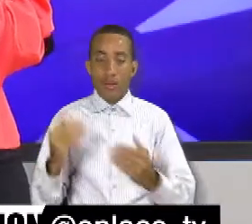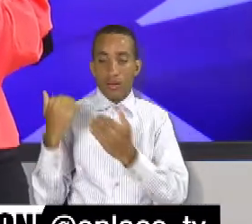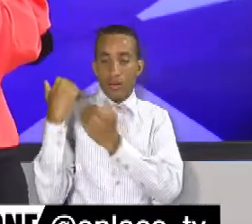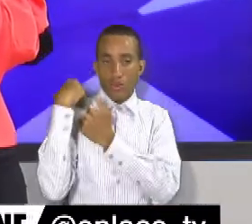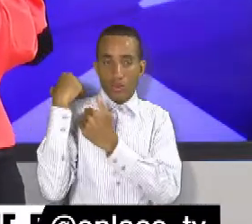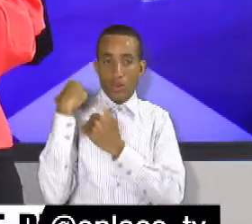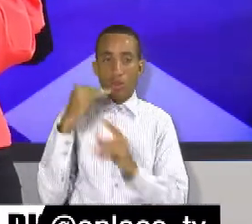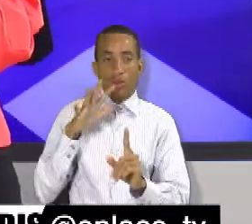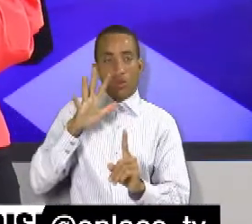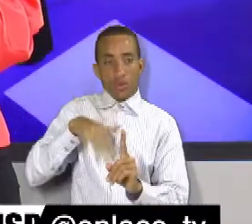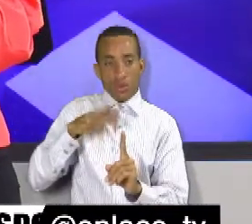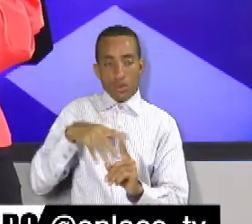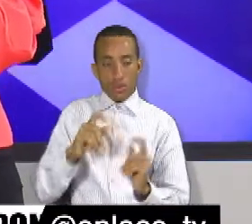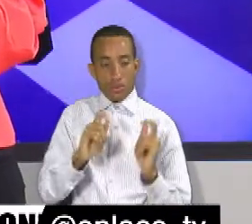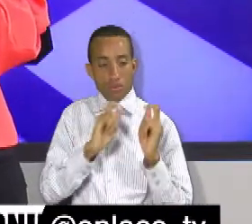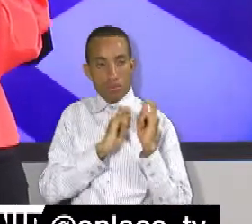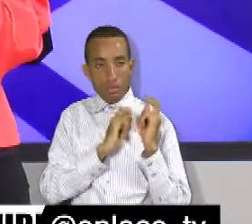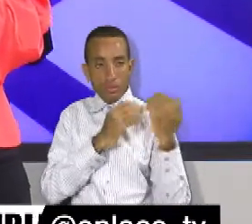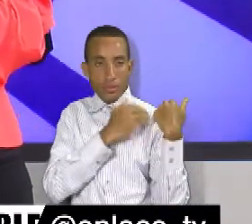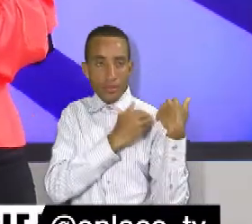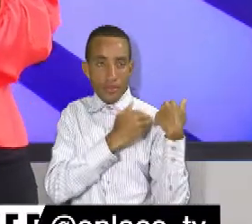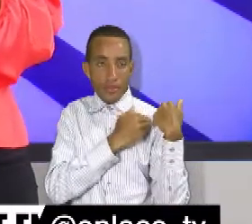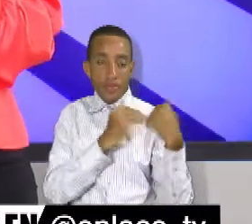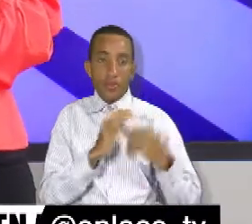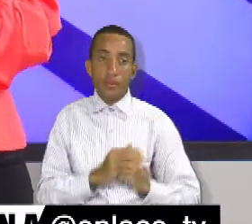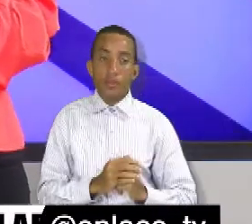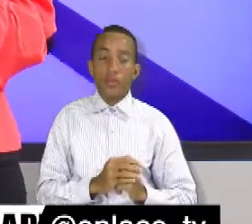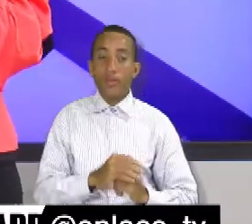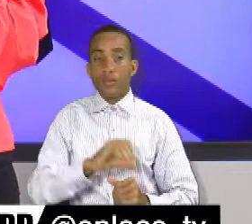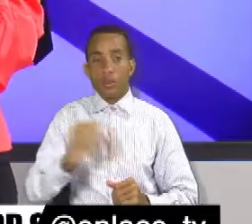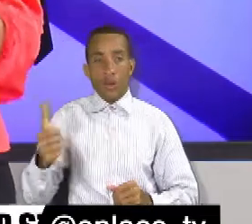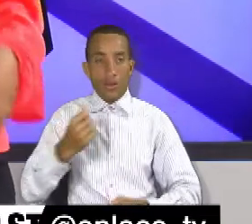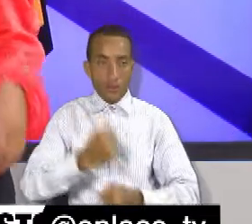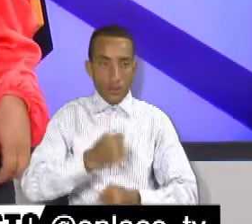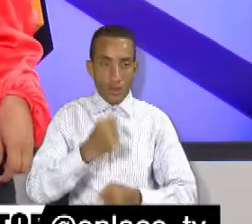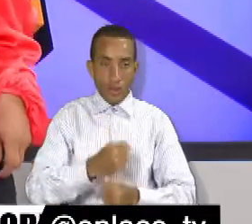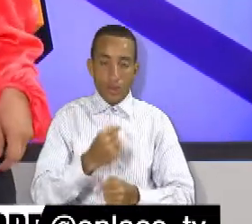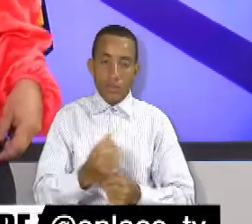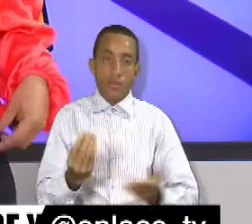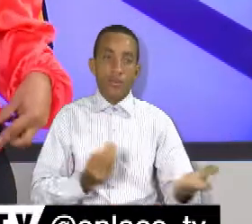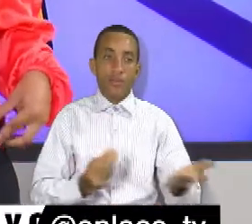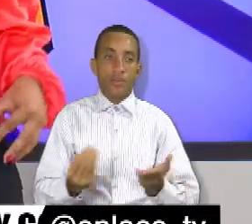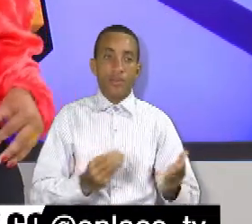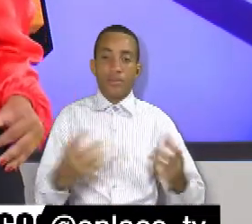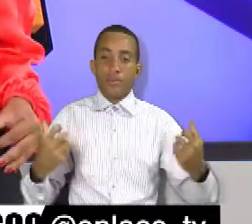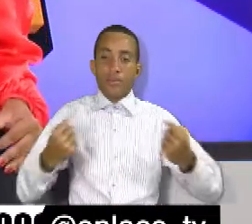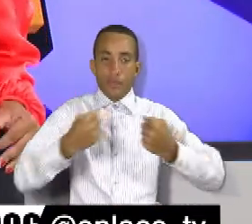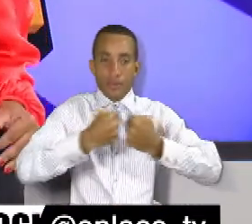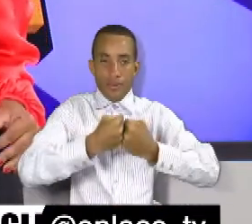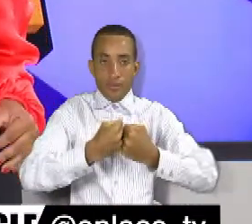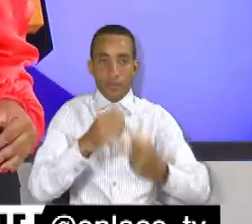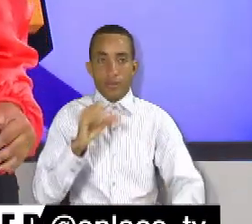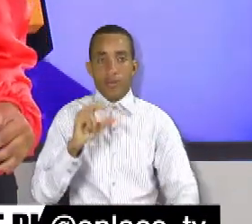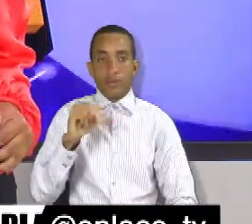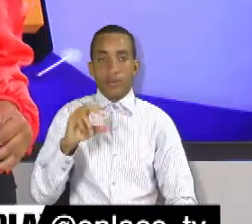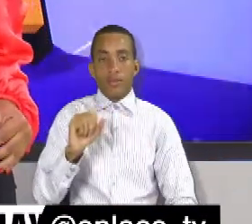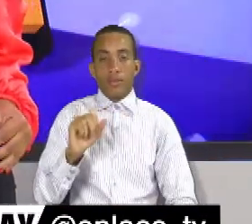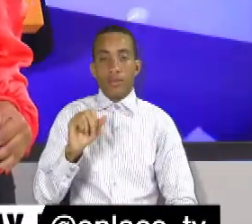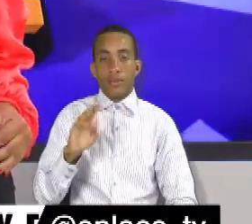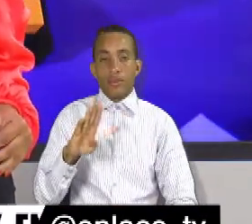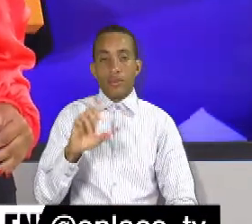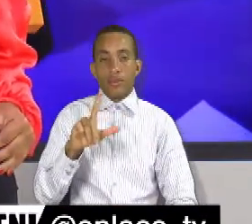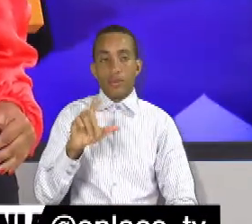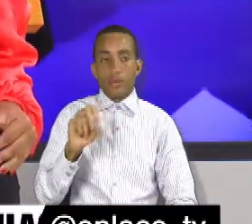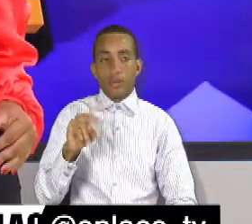hacía 5 meses. También les estaremos hablando sobre los trabajadores que prestaron sus servicios al consorcio Navelena, quienes mantienen bloqueadas